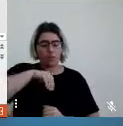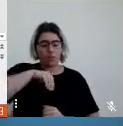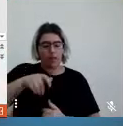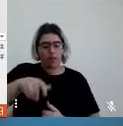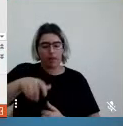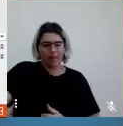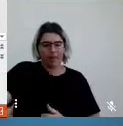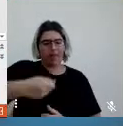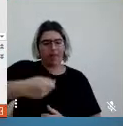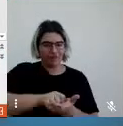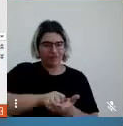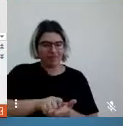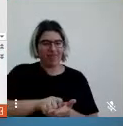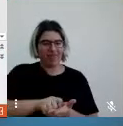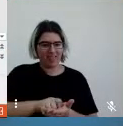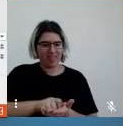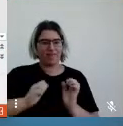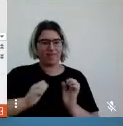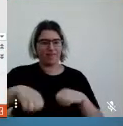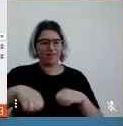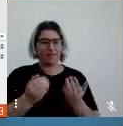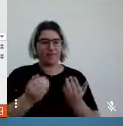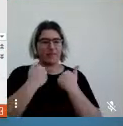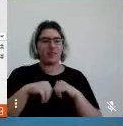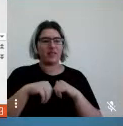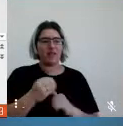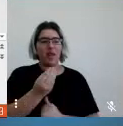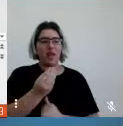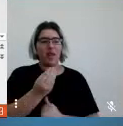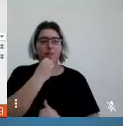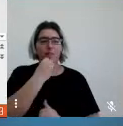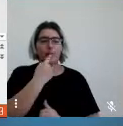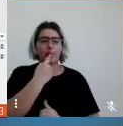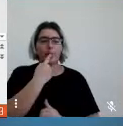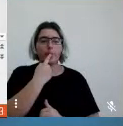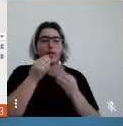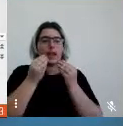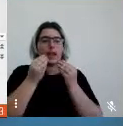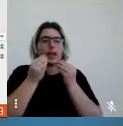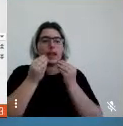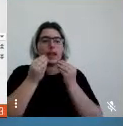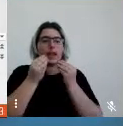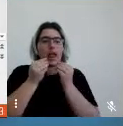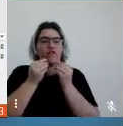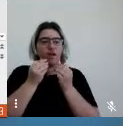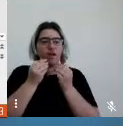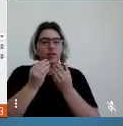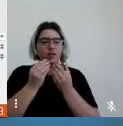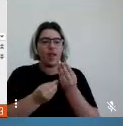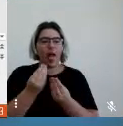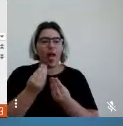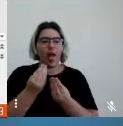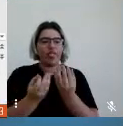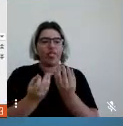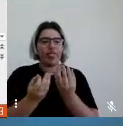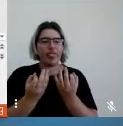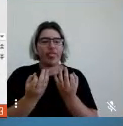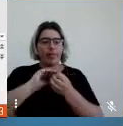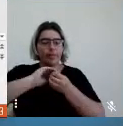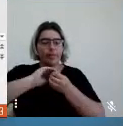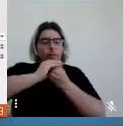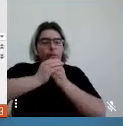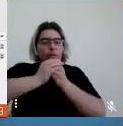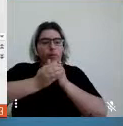punto, cuando tenemos el alimento en la boca, la saliva envuelve al alimento y con sus enzimas degrada el almidón y las